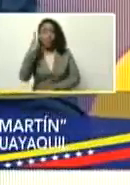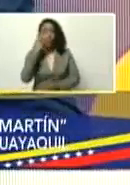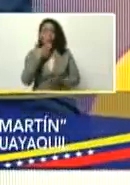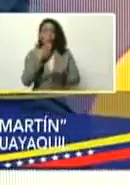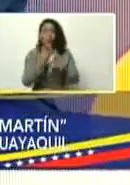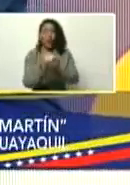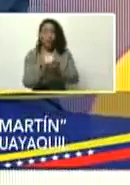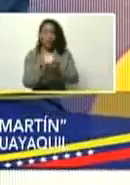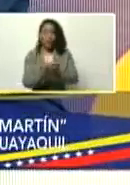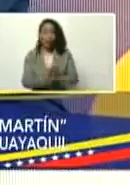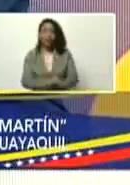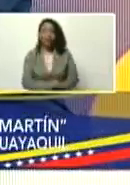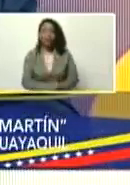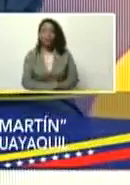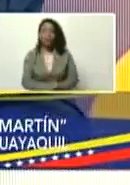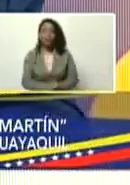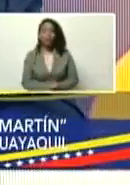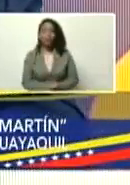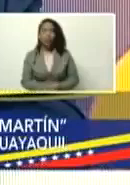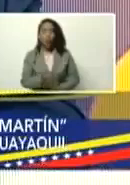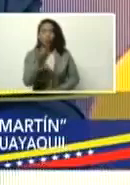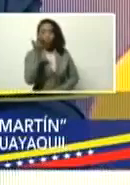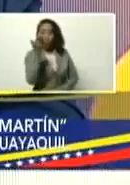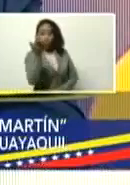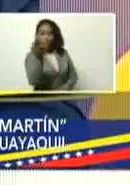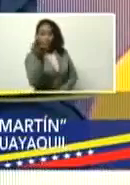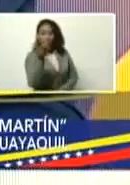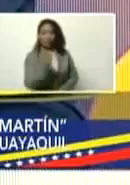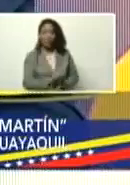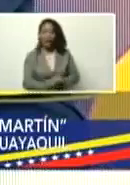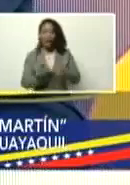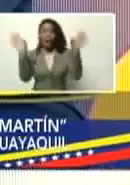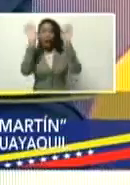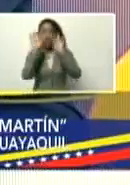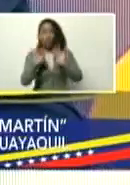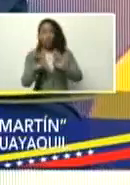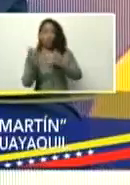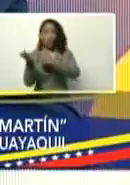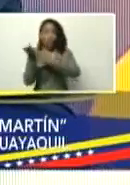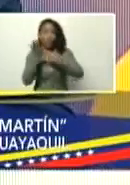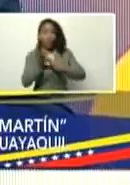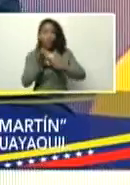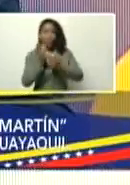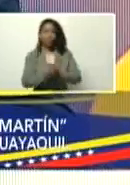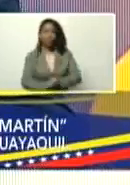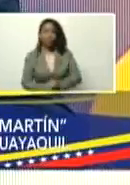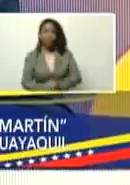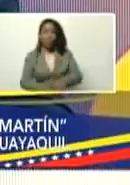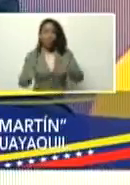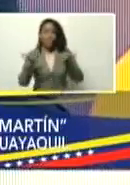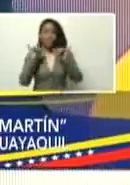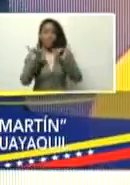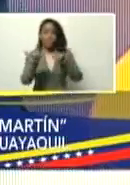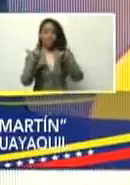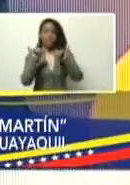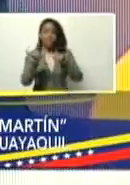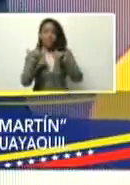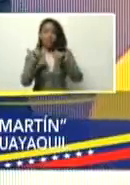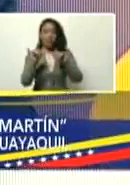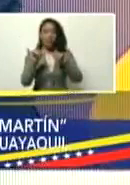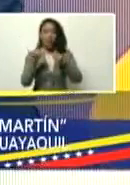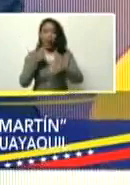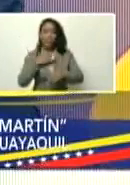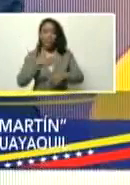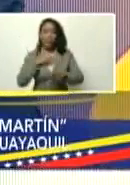agradecerle a usted de la forma que nos han recibido. Usted mismo, a mi señora y